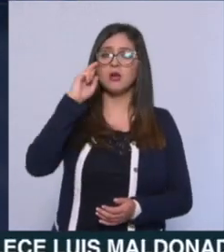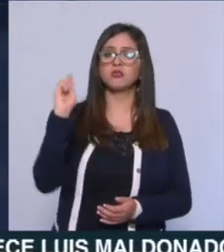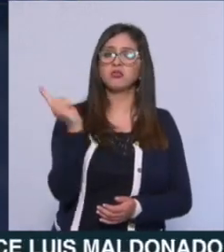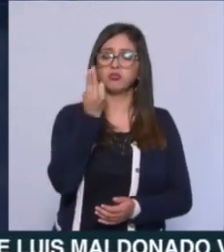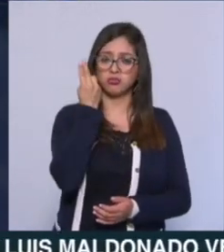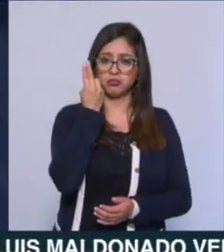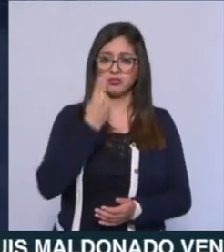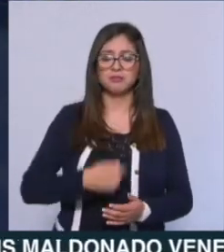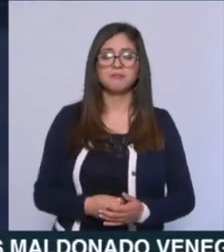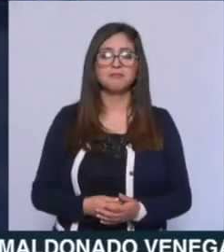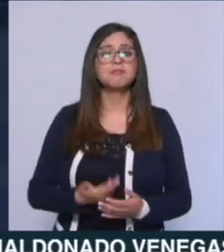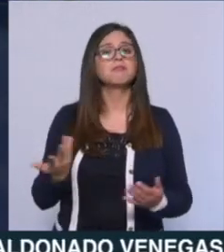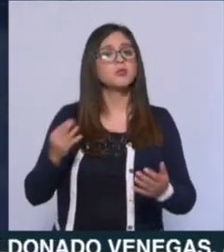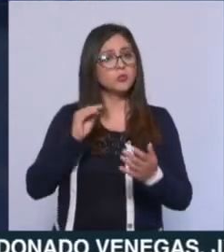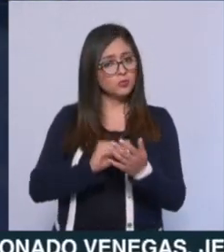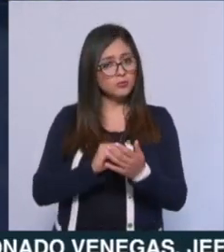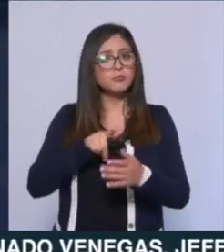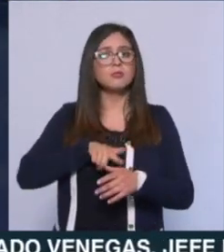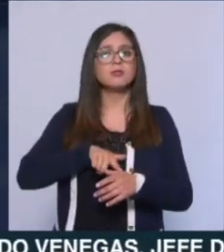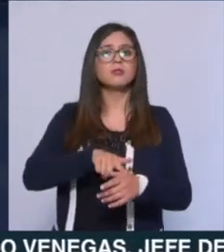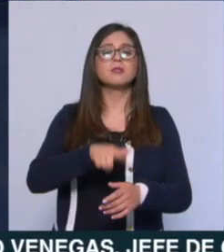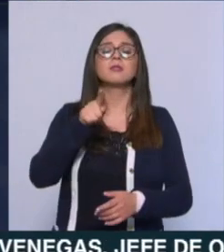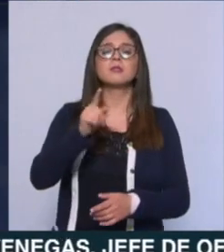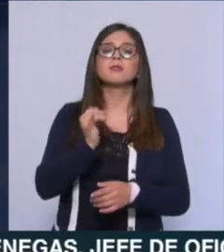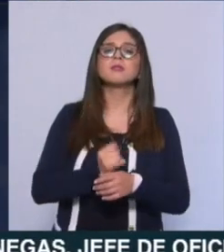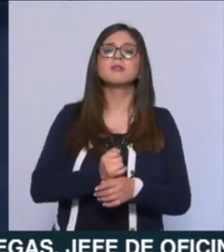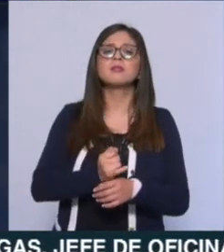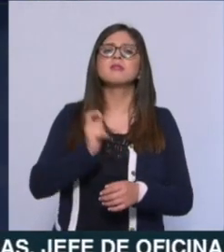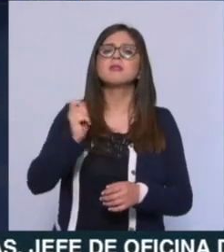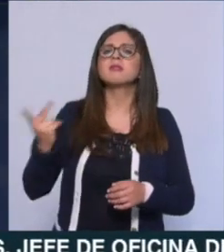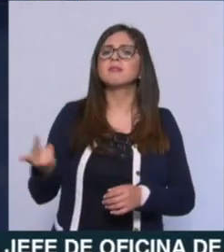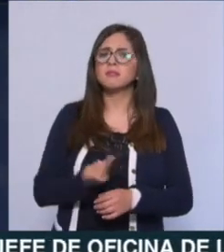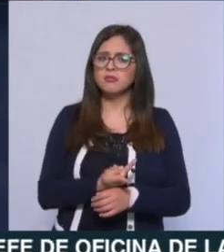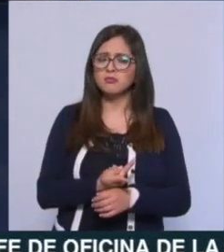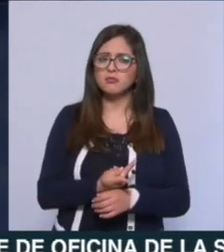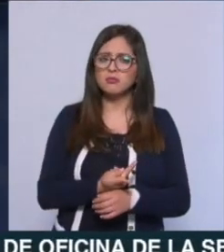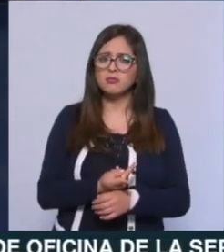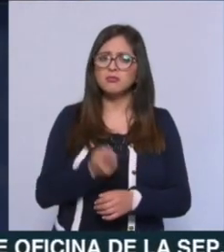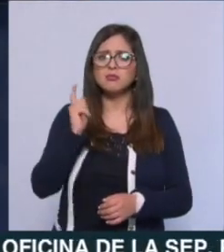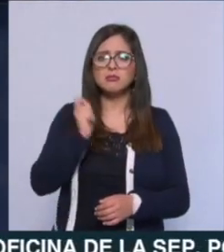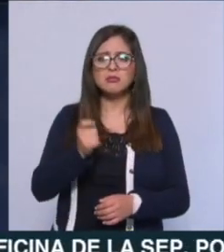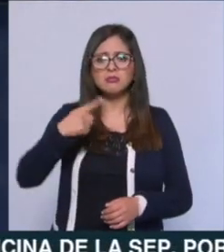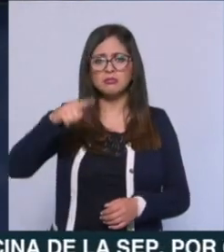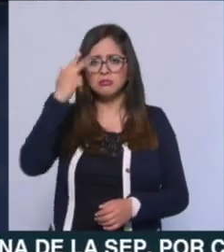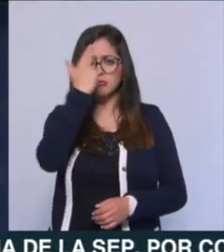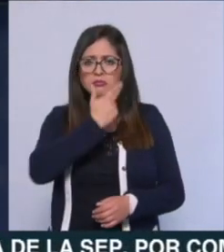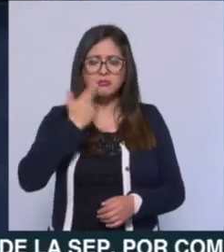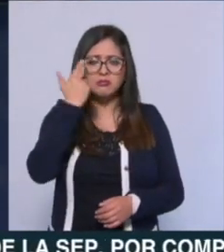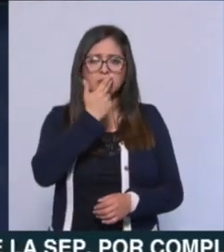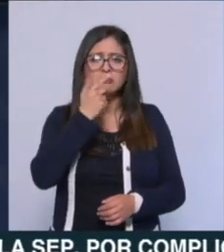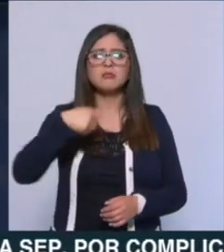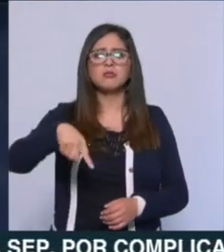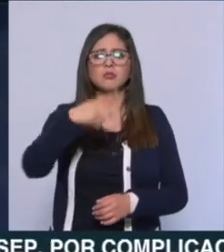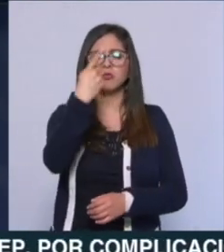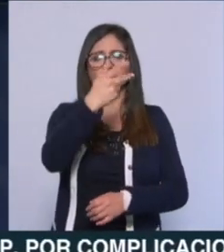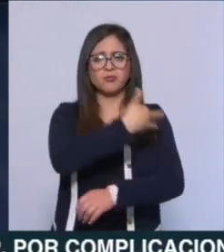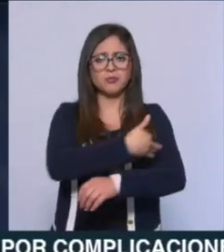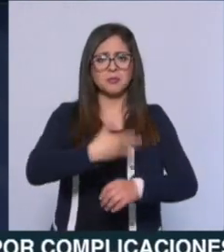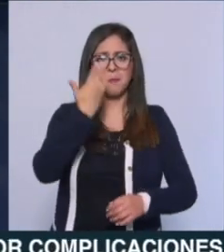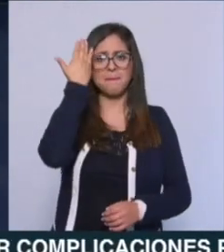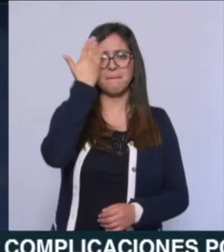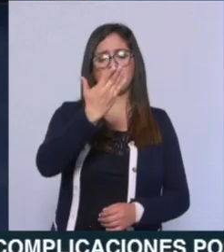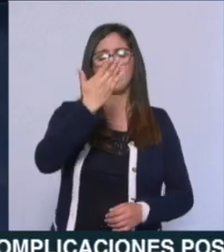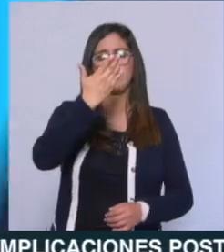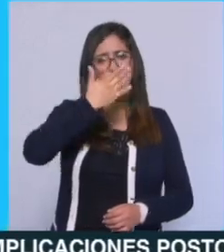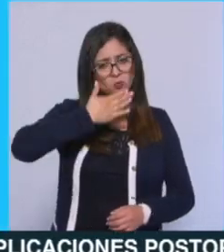UNAM, sigue en investigación para esclarecer lo sucedido. Ante las inconsistencias de los hechos, su familia exige justicia. Vamos